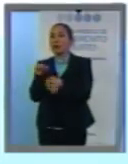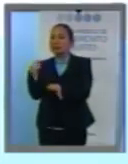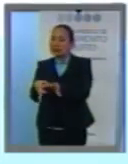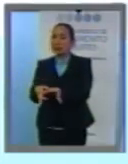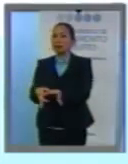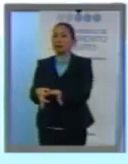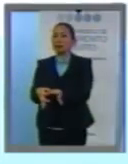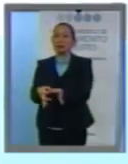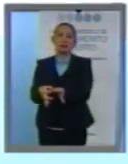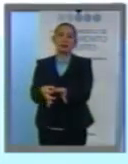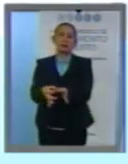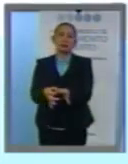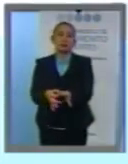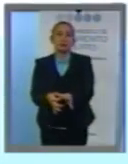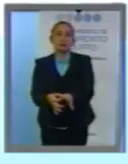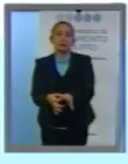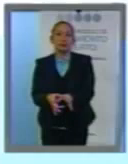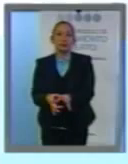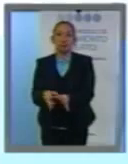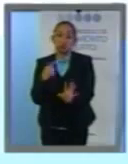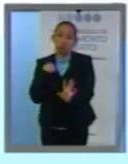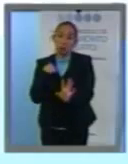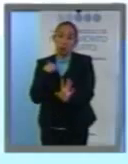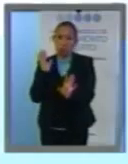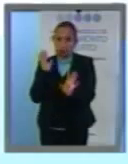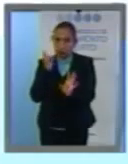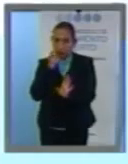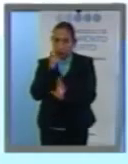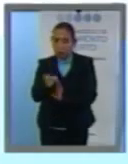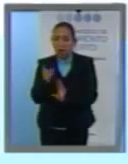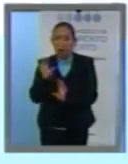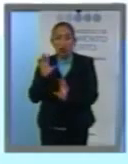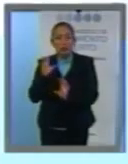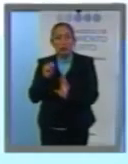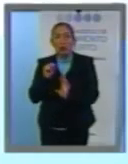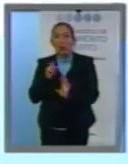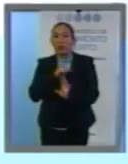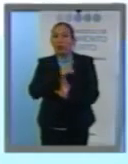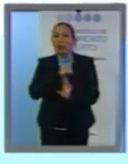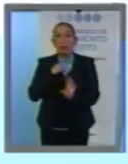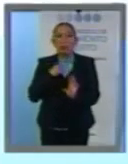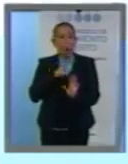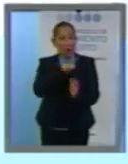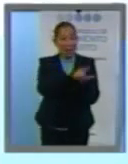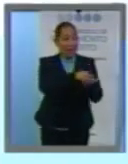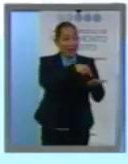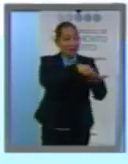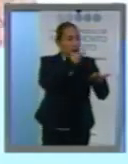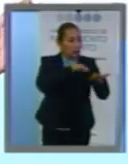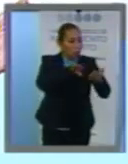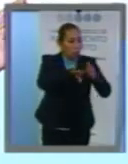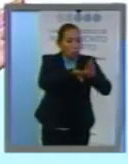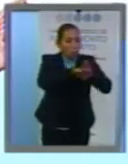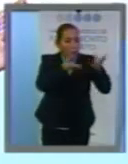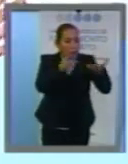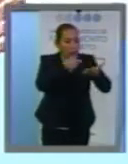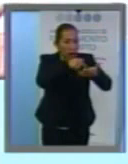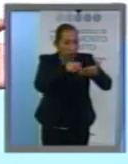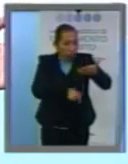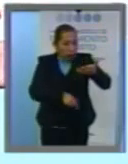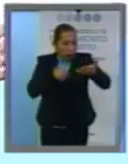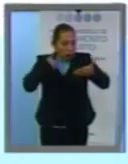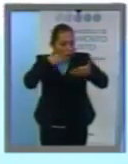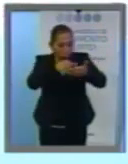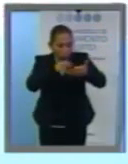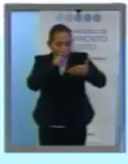concreto. Mi punto es, no partamos de que la ley nos va a decir cómo hacer estas plataformas, lo cual